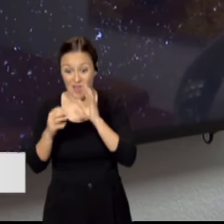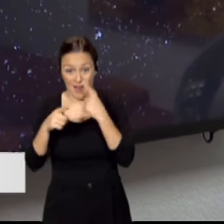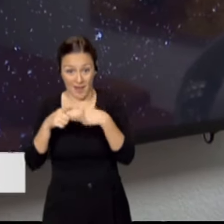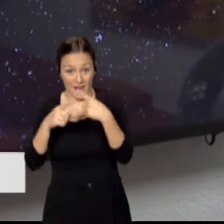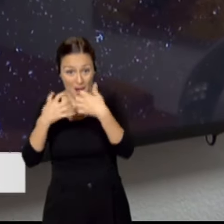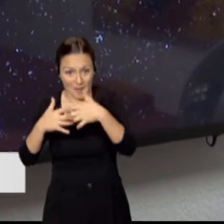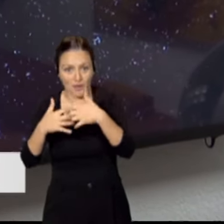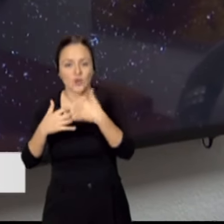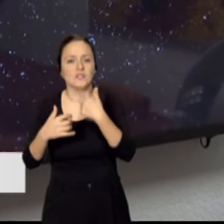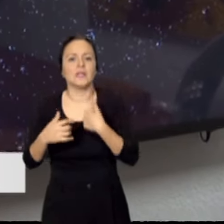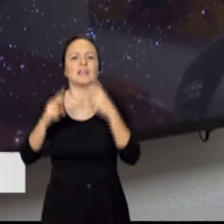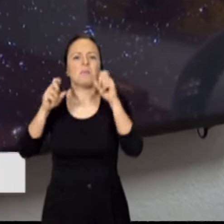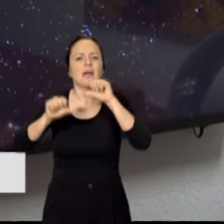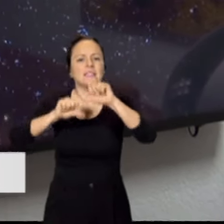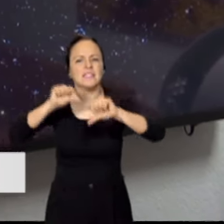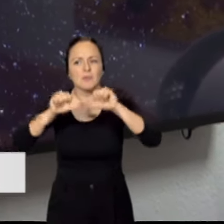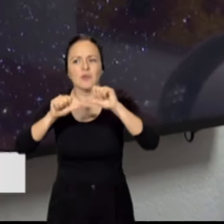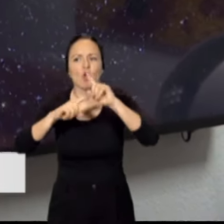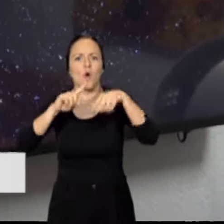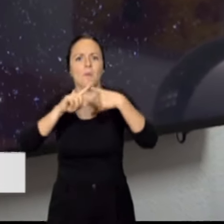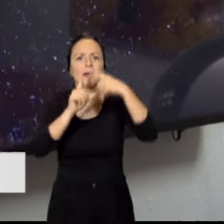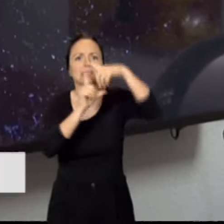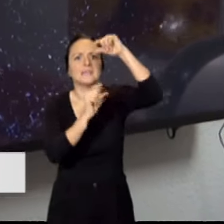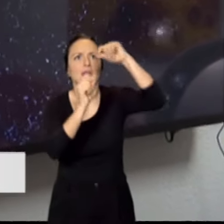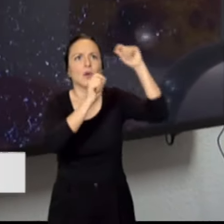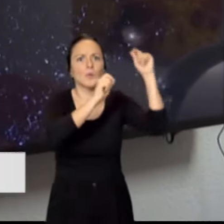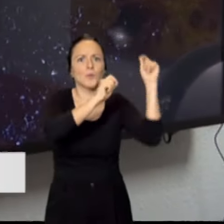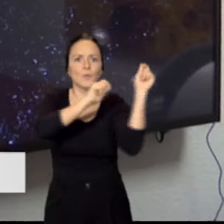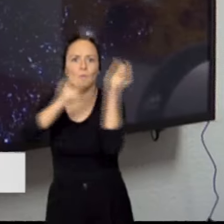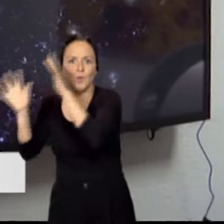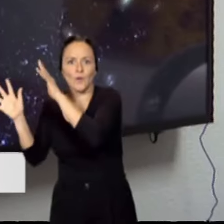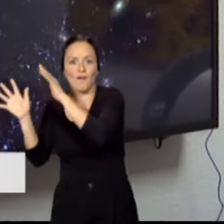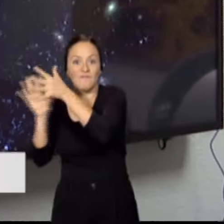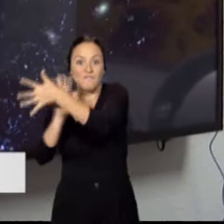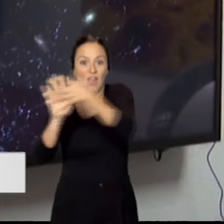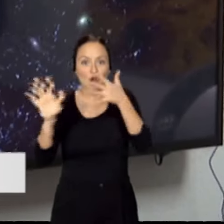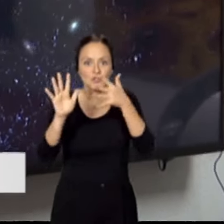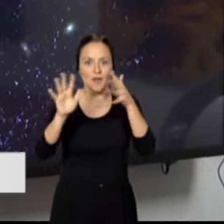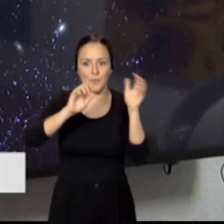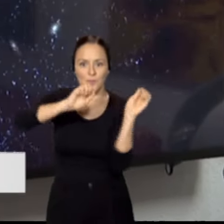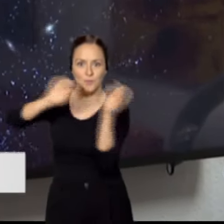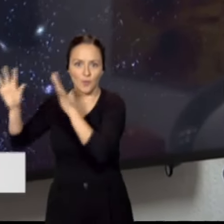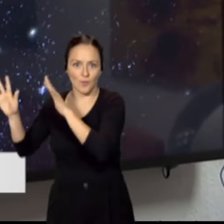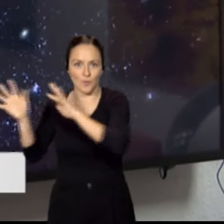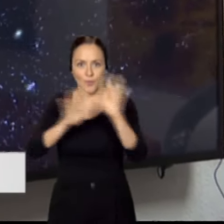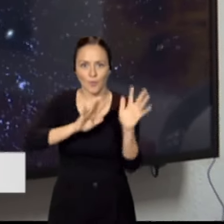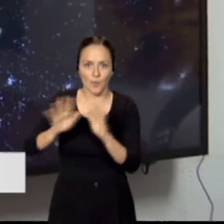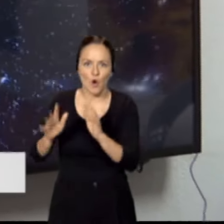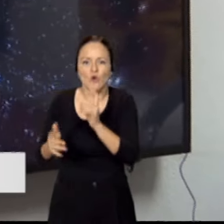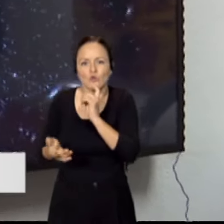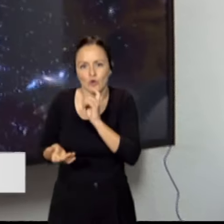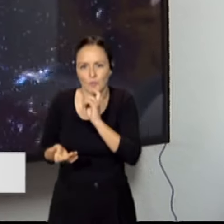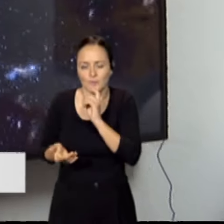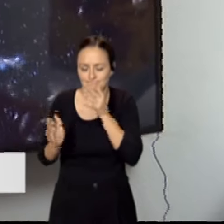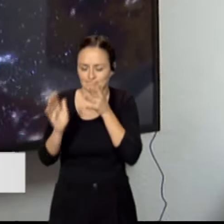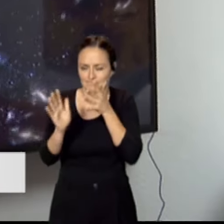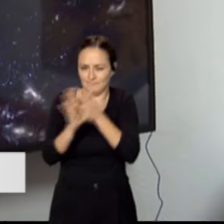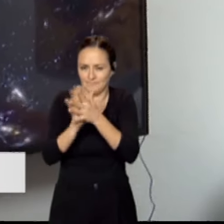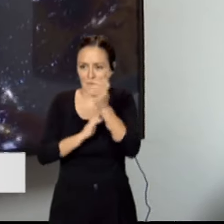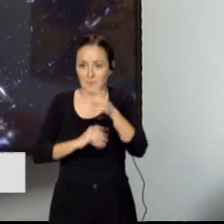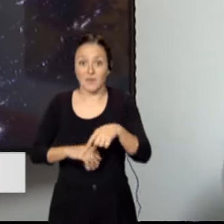química las velocidades también las que van moviéndose alrededor de la galaxia eh etcétera no es la primera vez que se